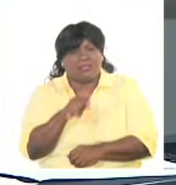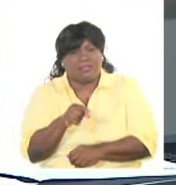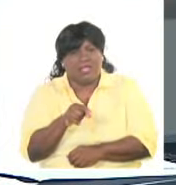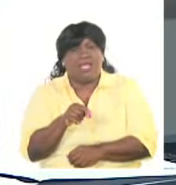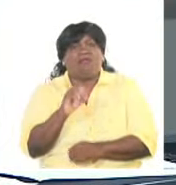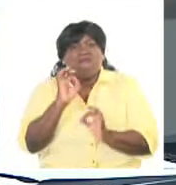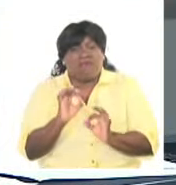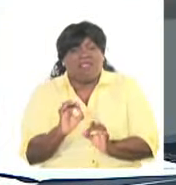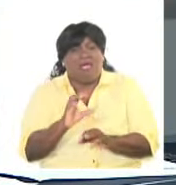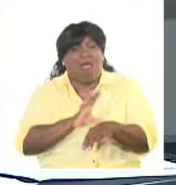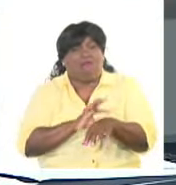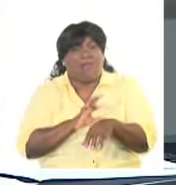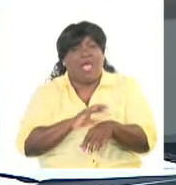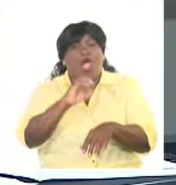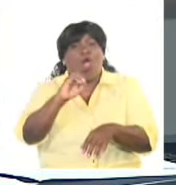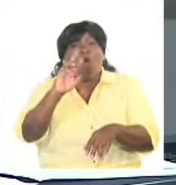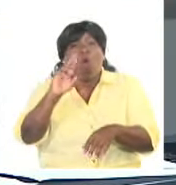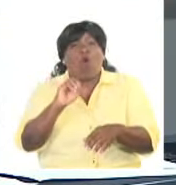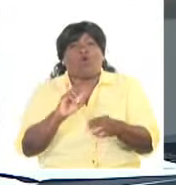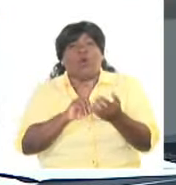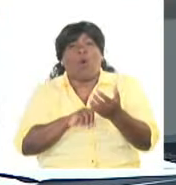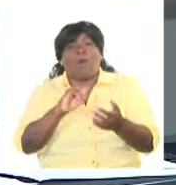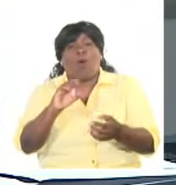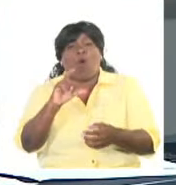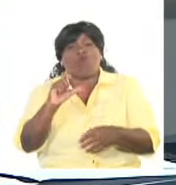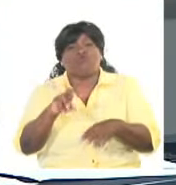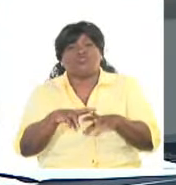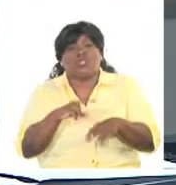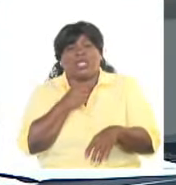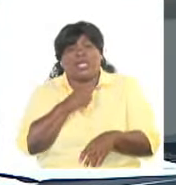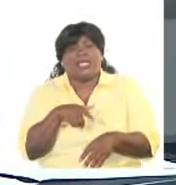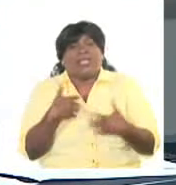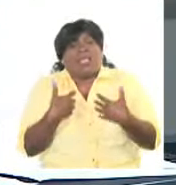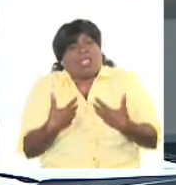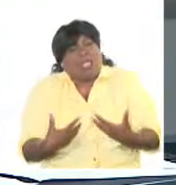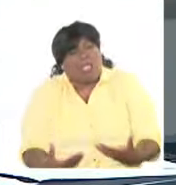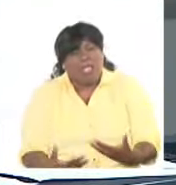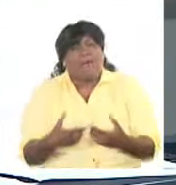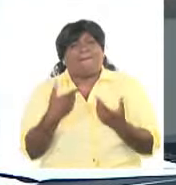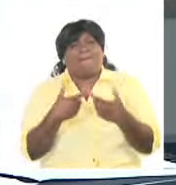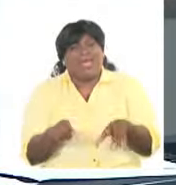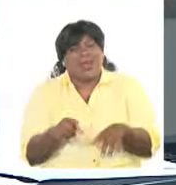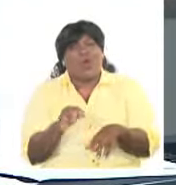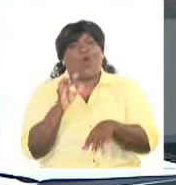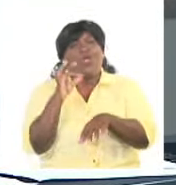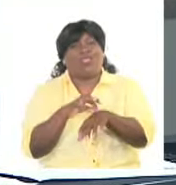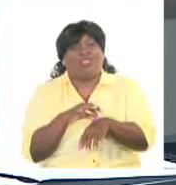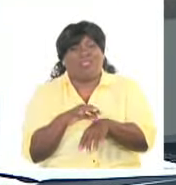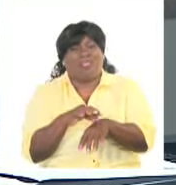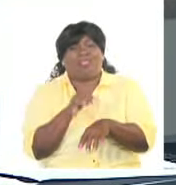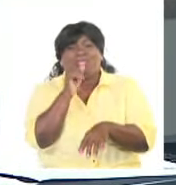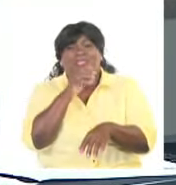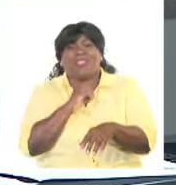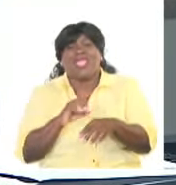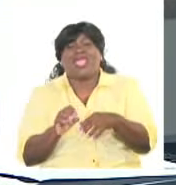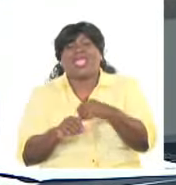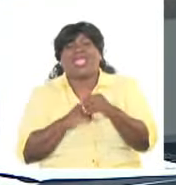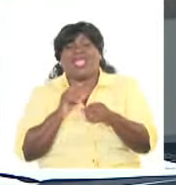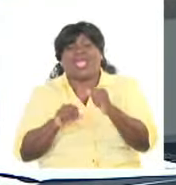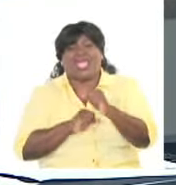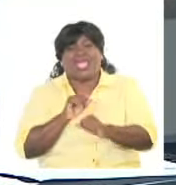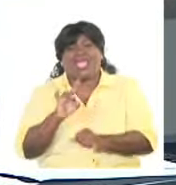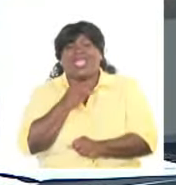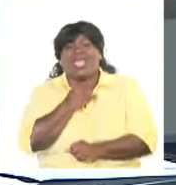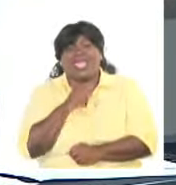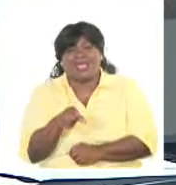personas, el malestar, pero las complicaciones fundamentales y la posibilidad de fallecimiento está